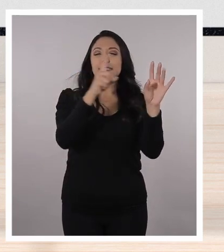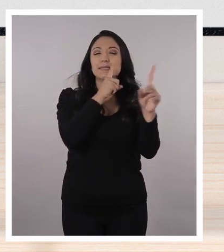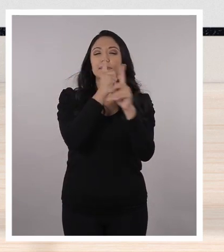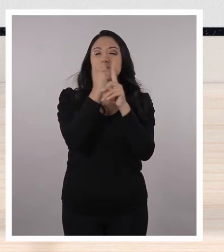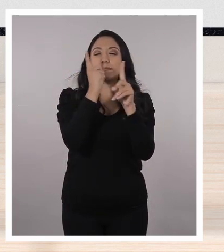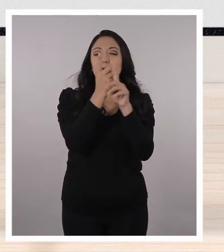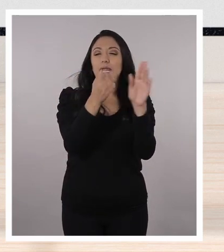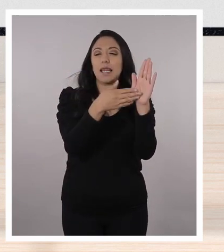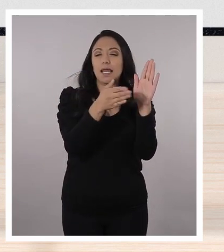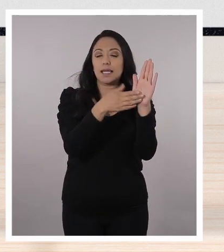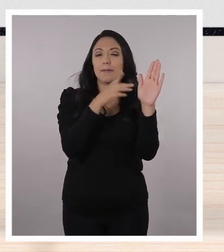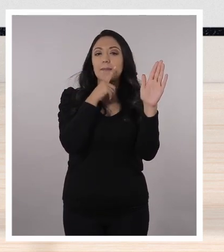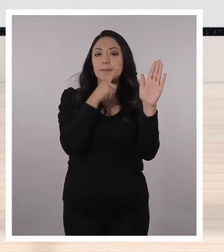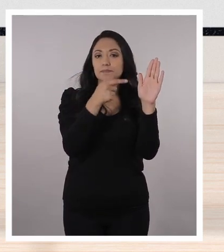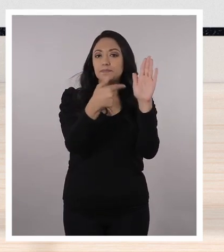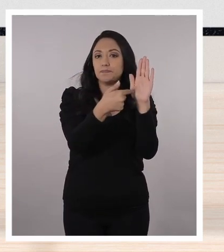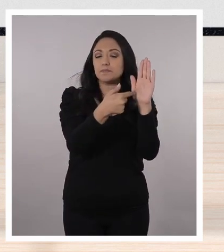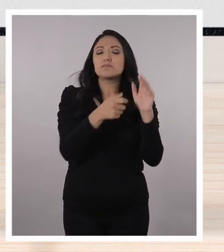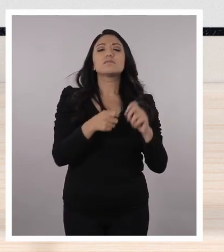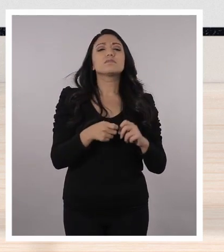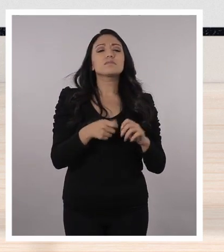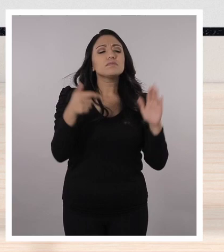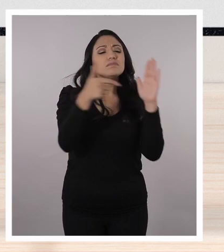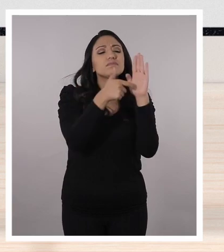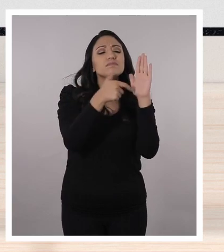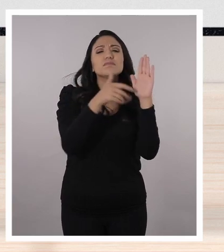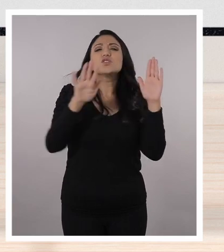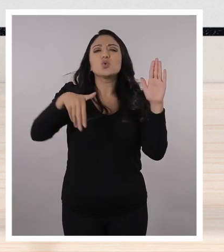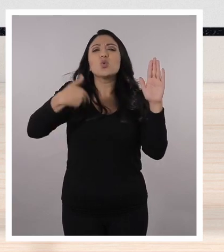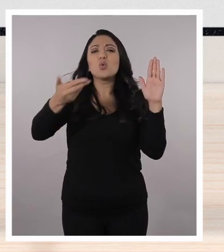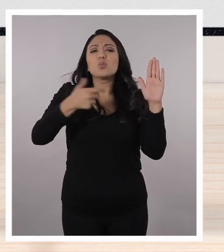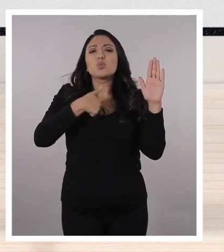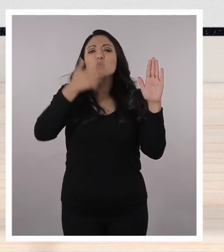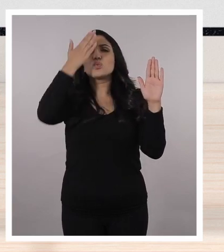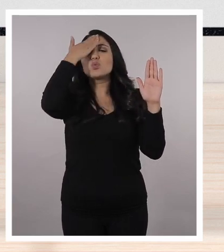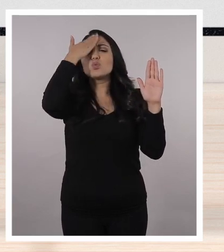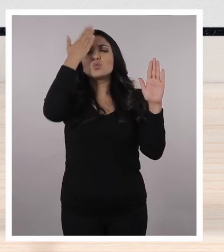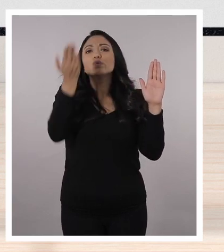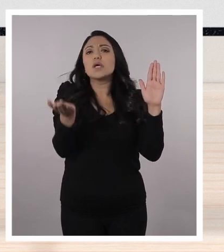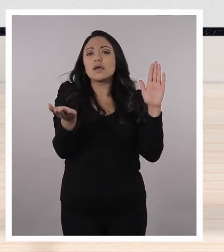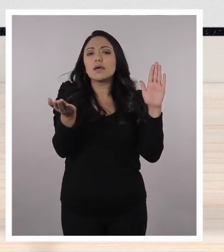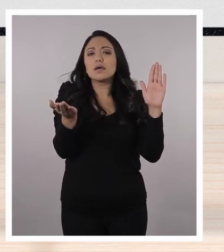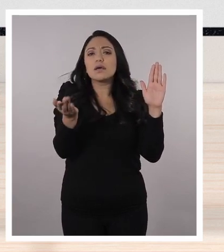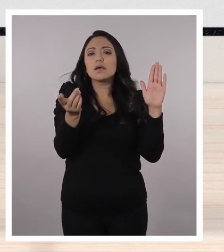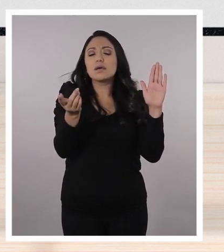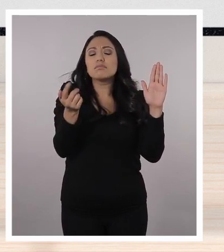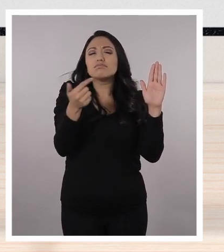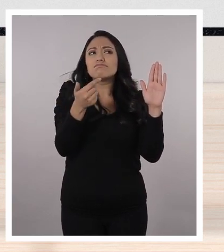sí es un fósil vegetal. ¿Cómo yo hago para determinar